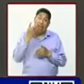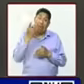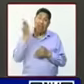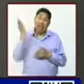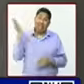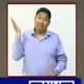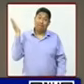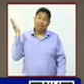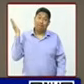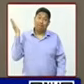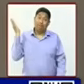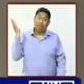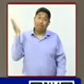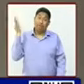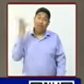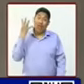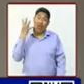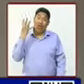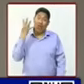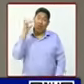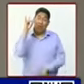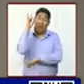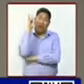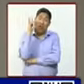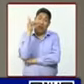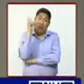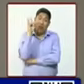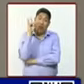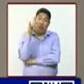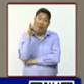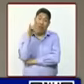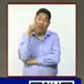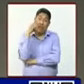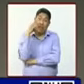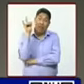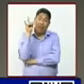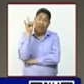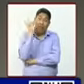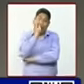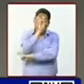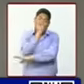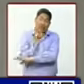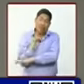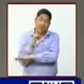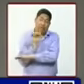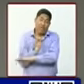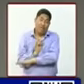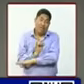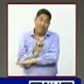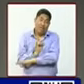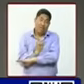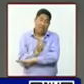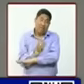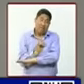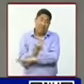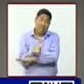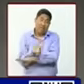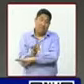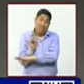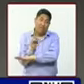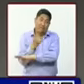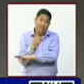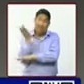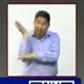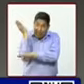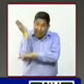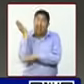la parrilla. Son 4 llamitas. 4 llamitas que eran llevadas en la parrilla de este minibús en esta carretera